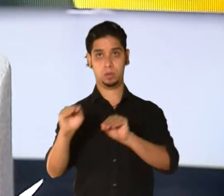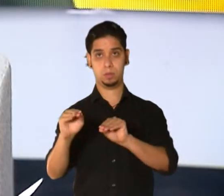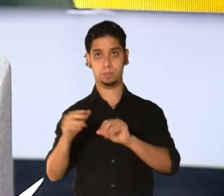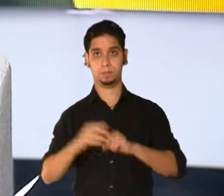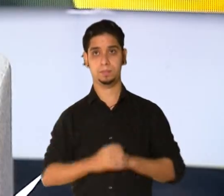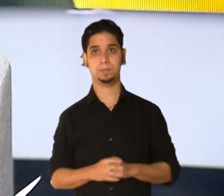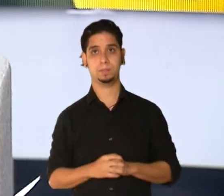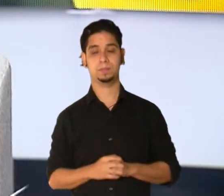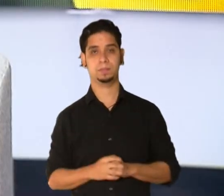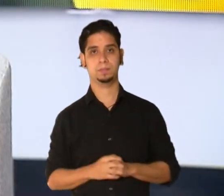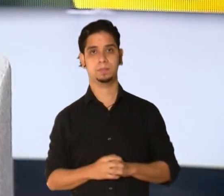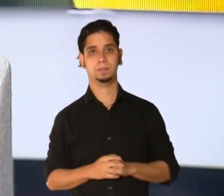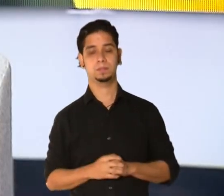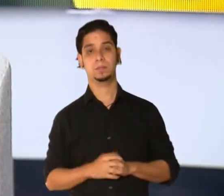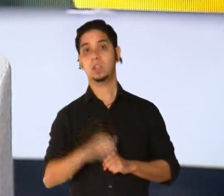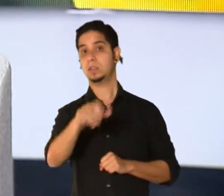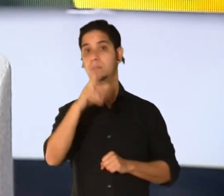mire,